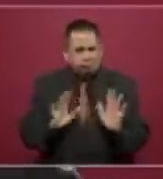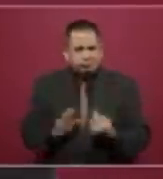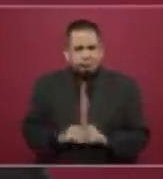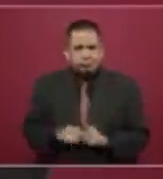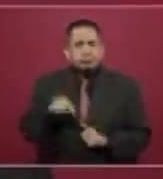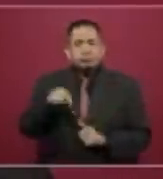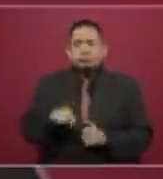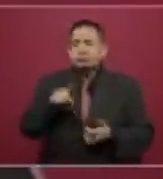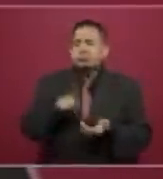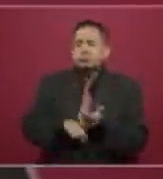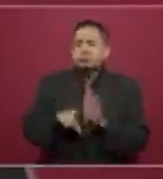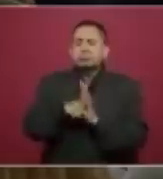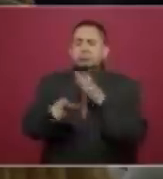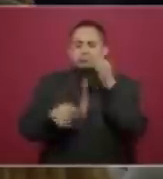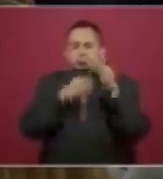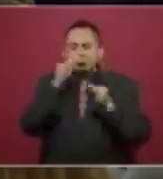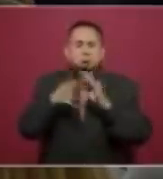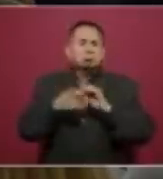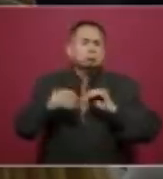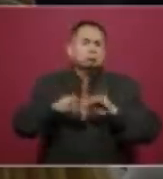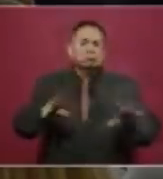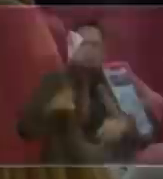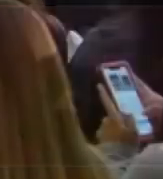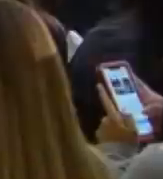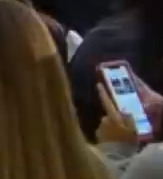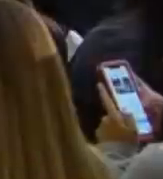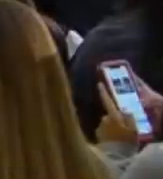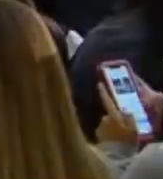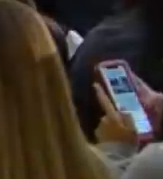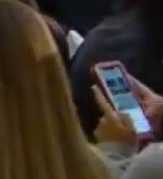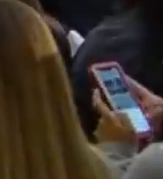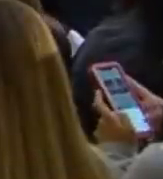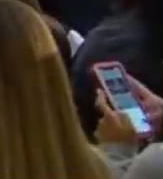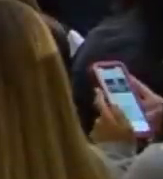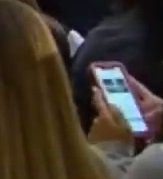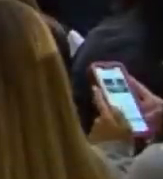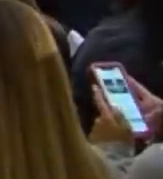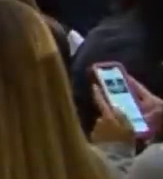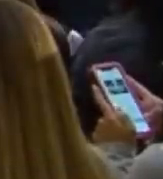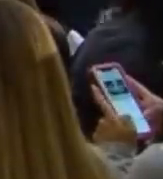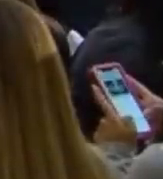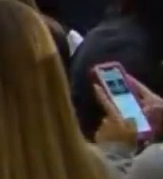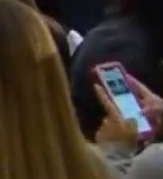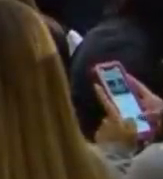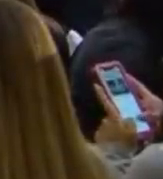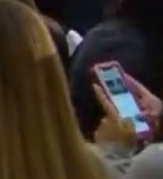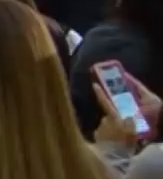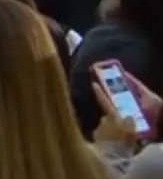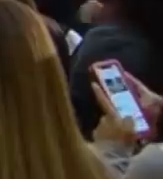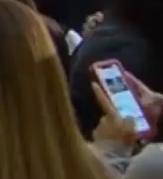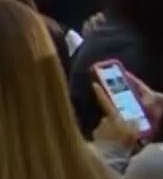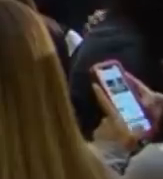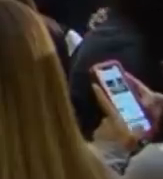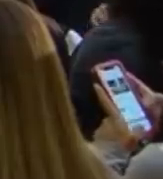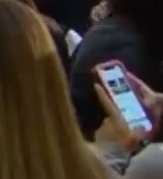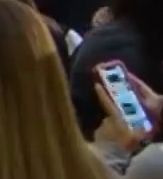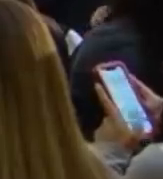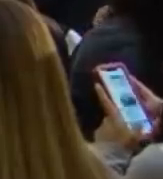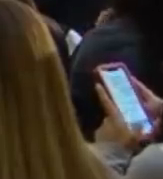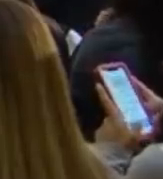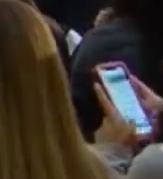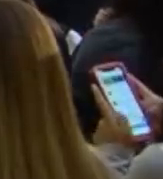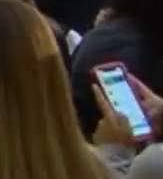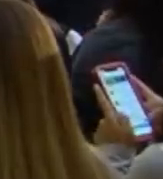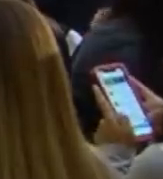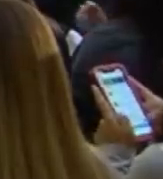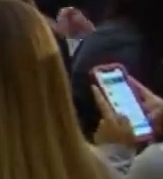Este es un asunto público, político, la información es un derecho que tienen los ciudadanos y es